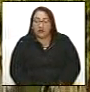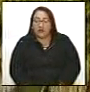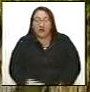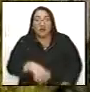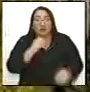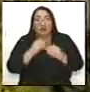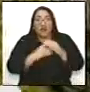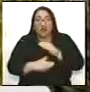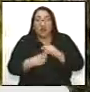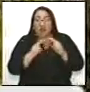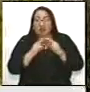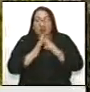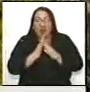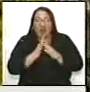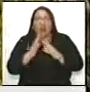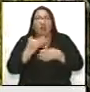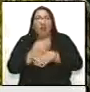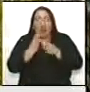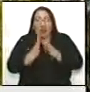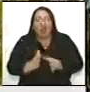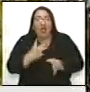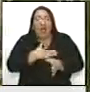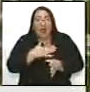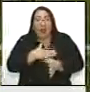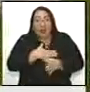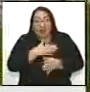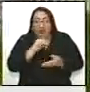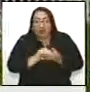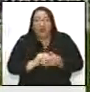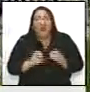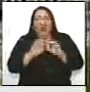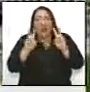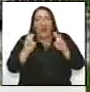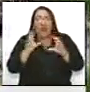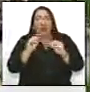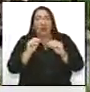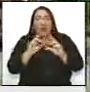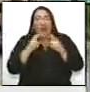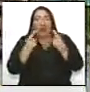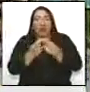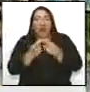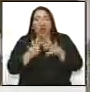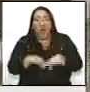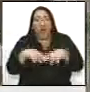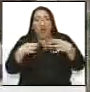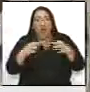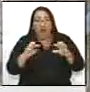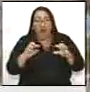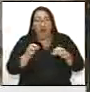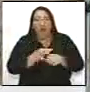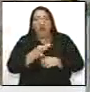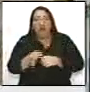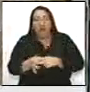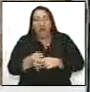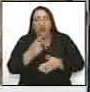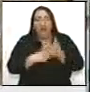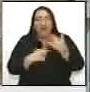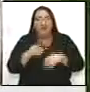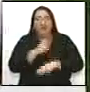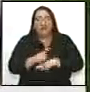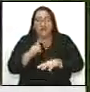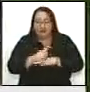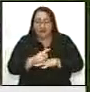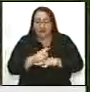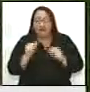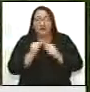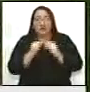Saneamiento, vivienda rural y formalización de la propiedad fueron los temas que se abordaron en la sesión y audiencia pública descentralizada que desarrolló